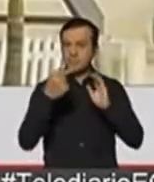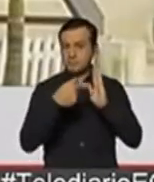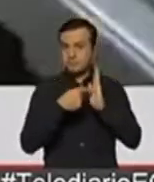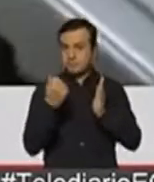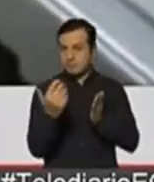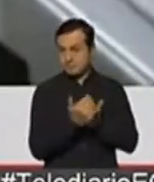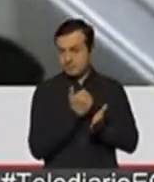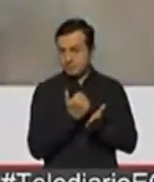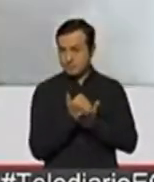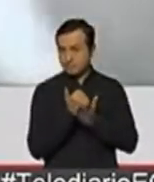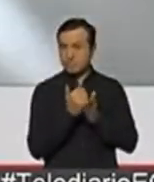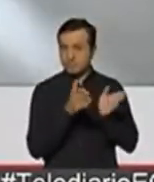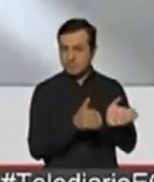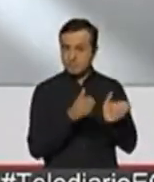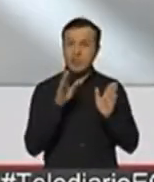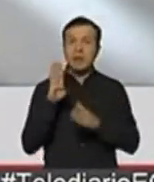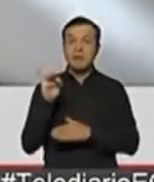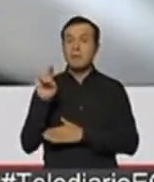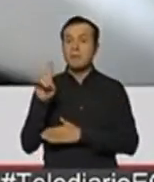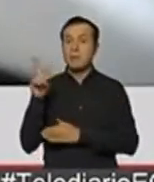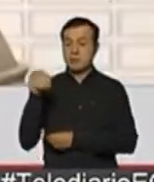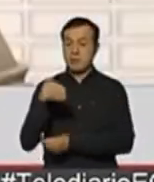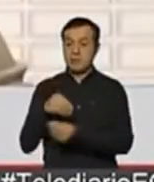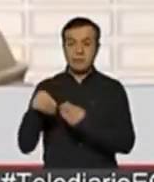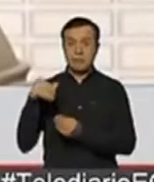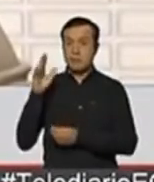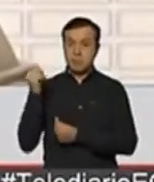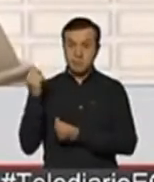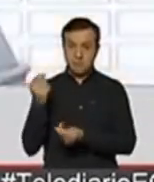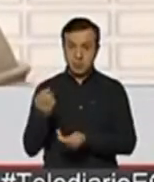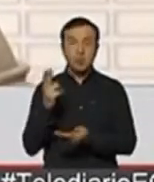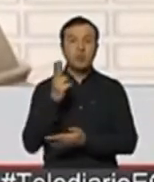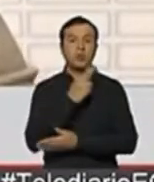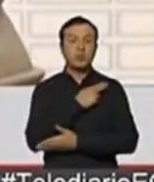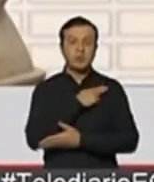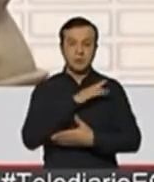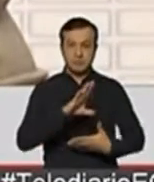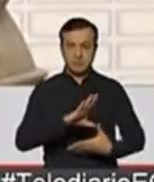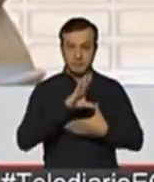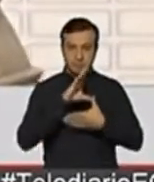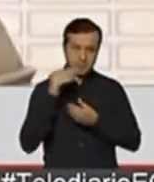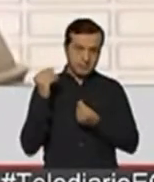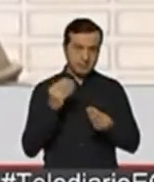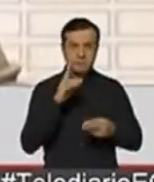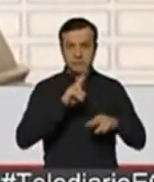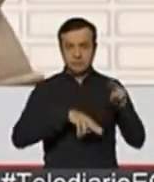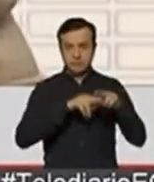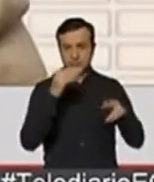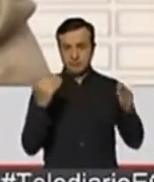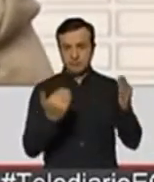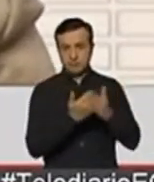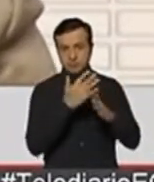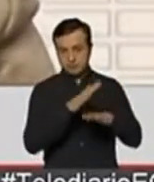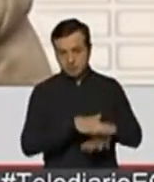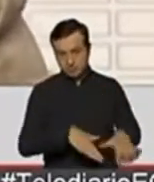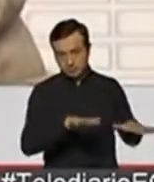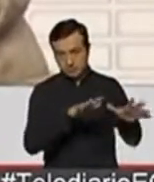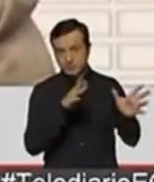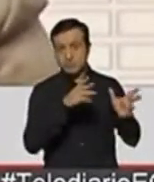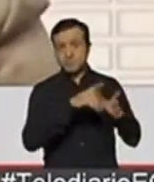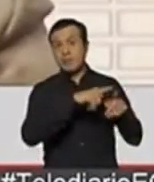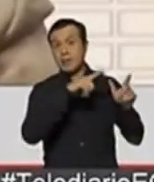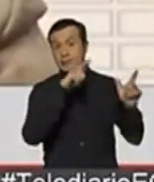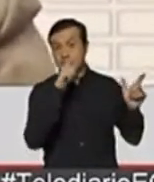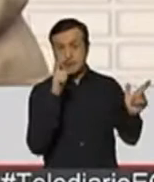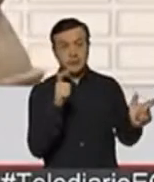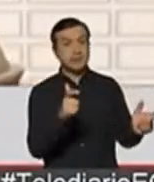BID Invest desembolsó otros montos. Uno con la Universidad de las Américas para la construcción del nuevo campus y en consecuencia